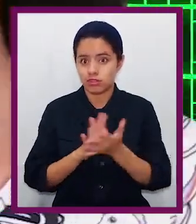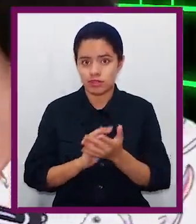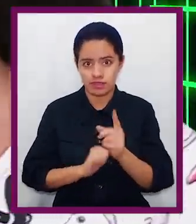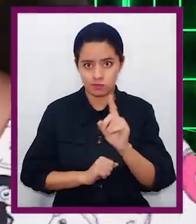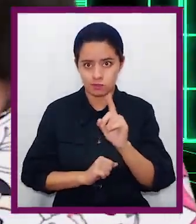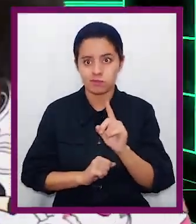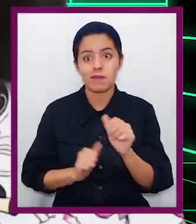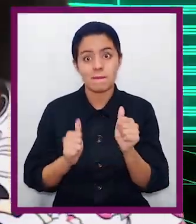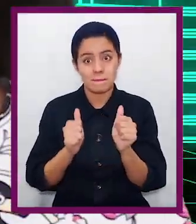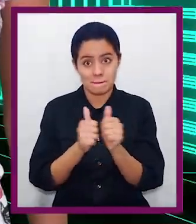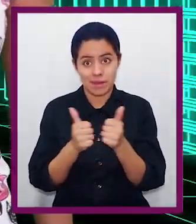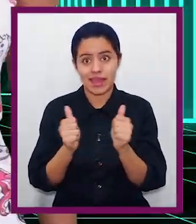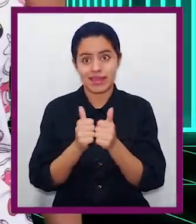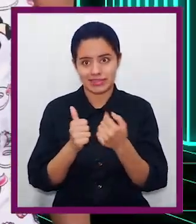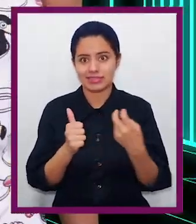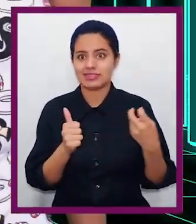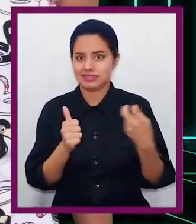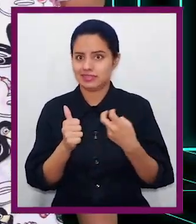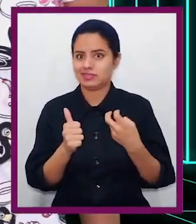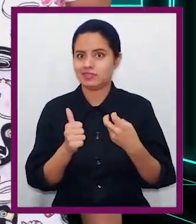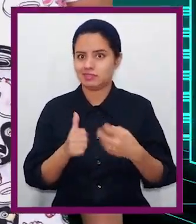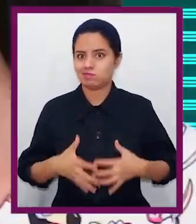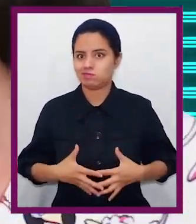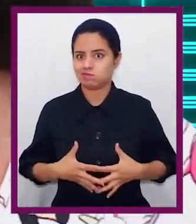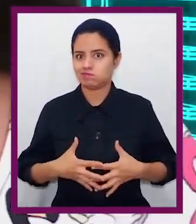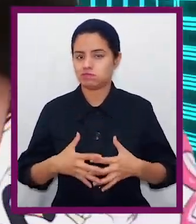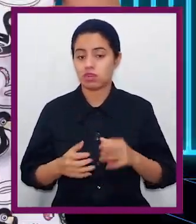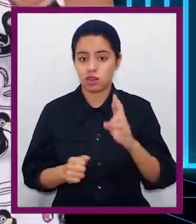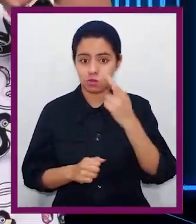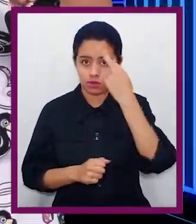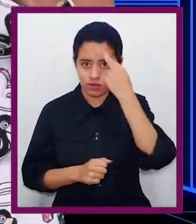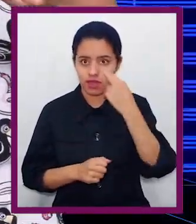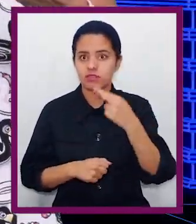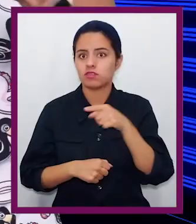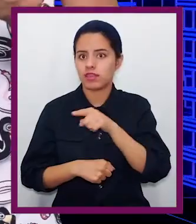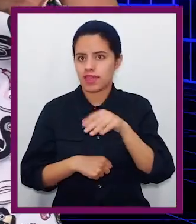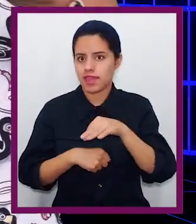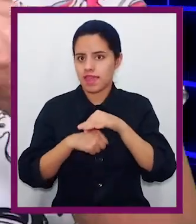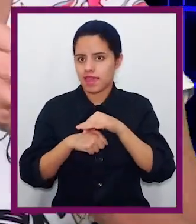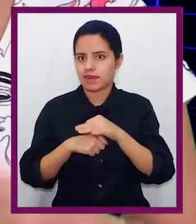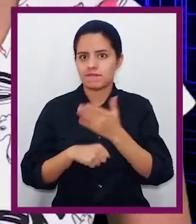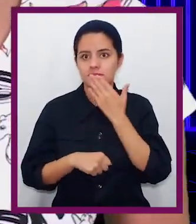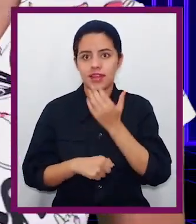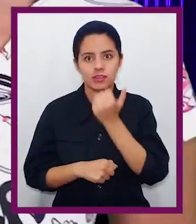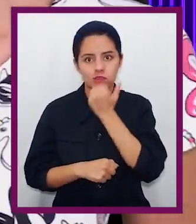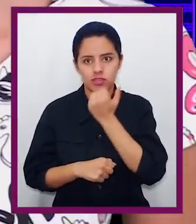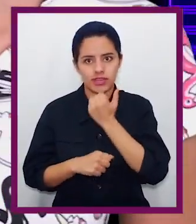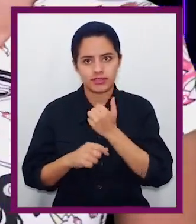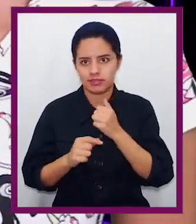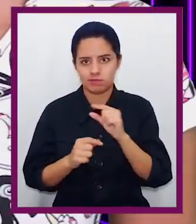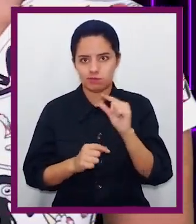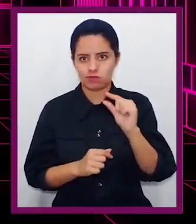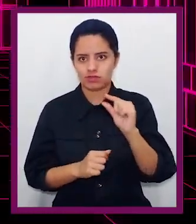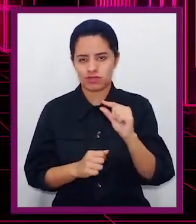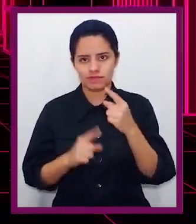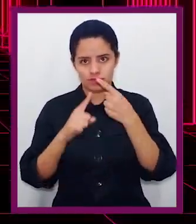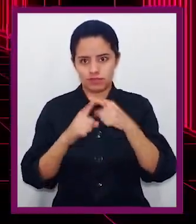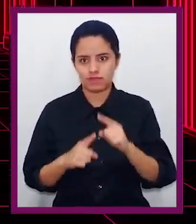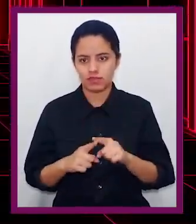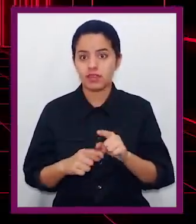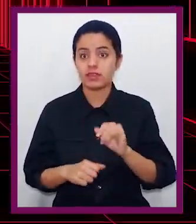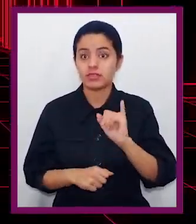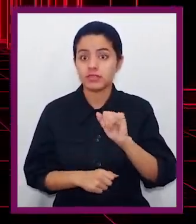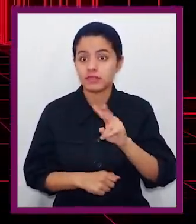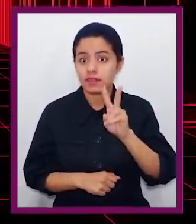peso. Cuidado con el pan. Hay que tener la dieta balanceada. Acuérdate, proteínas, todas las vitaminas, poca azúcar, etc. Sí,